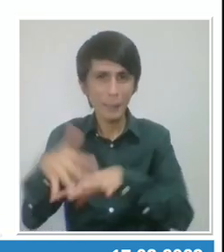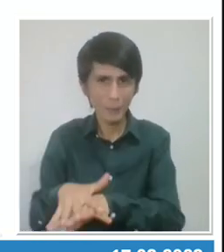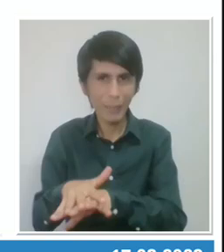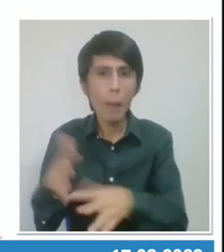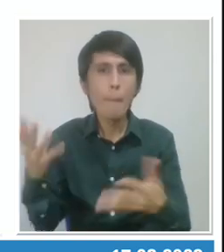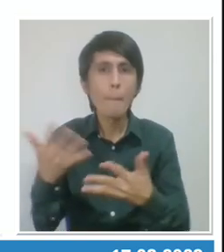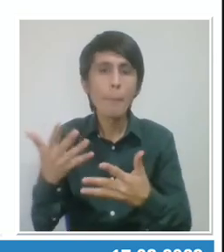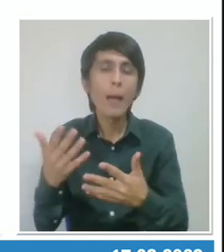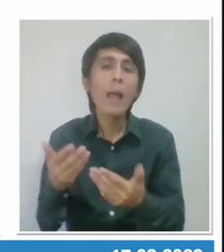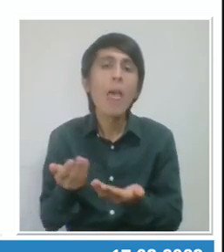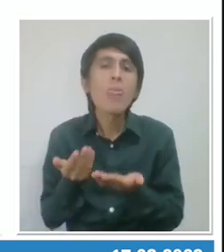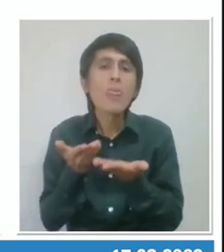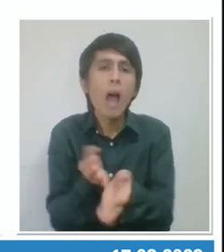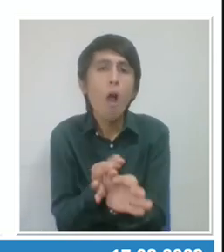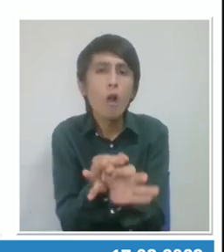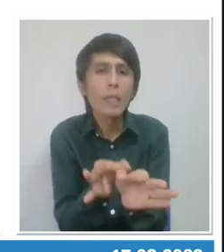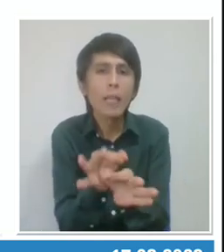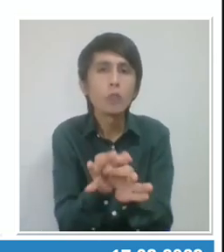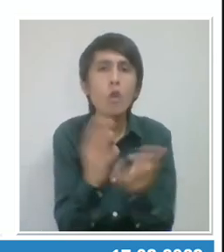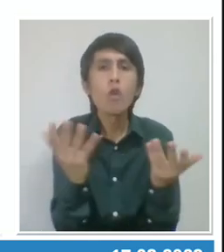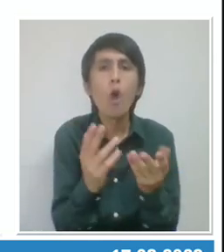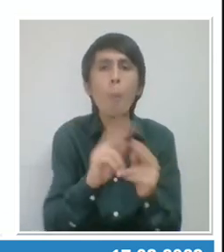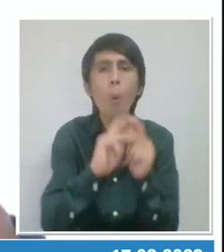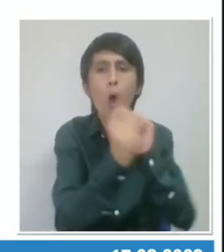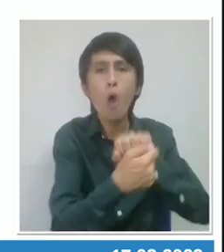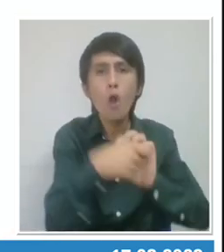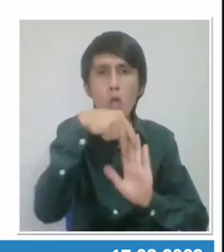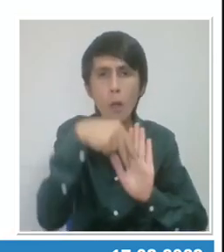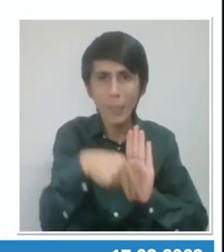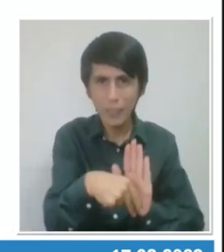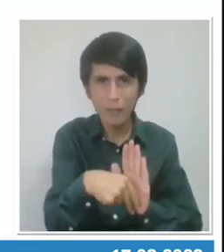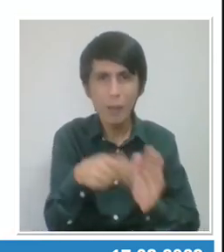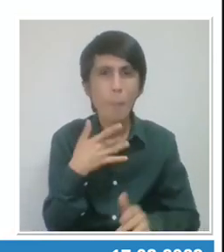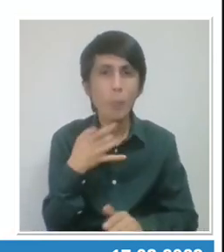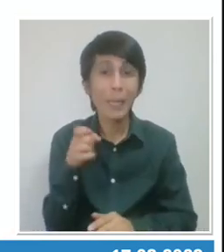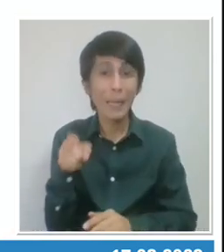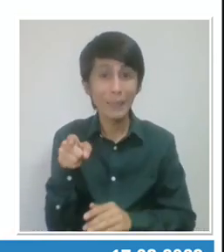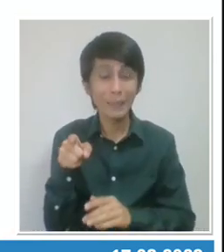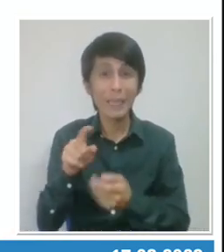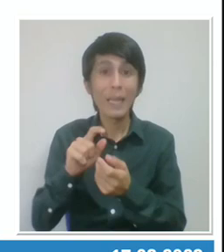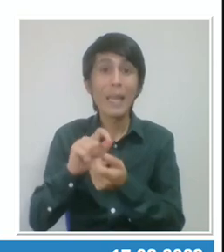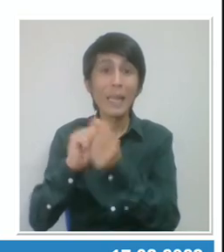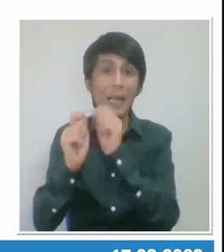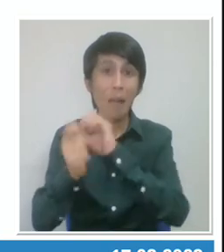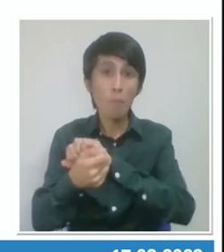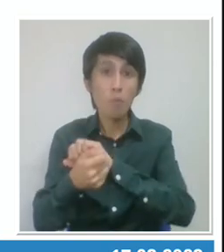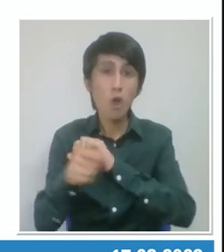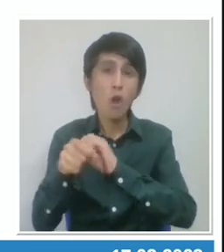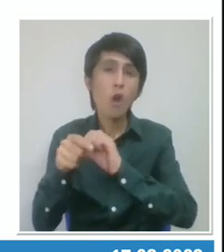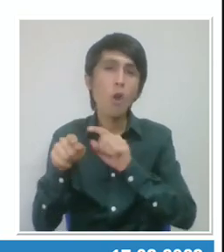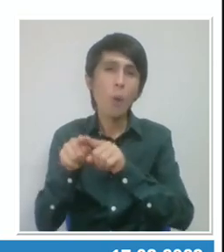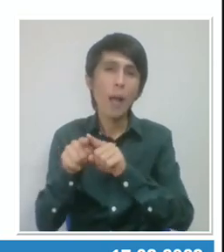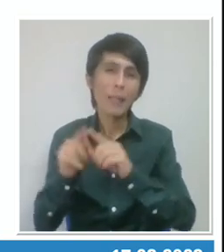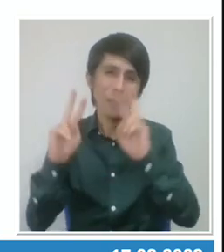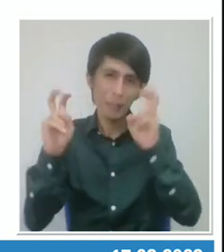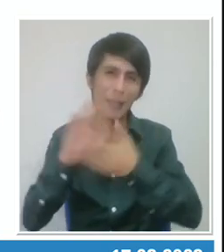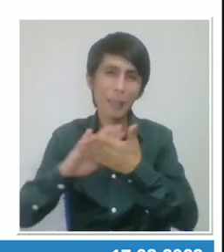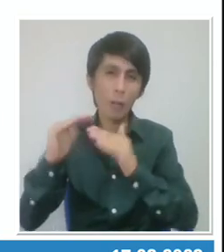normativa, porque obviamente ese cambio no tiene las espaldas de la tradición, ¿no?, que a veces nos evita. Por